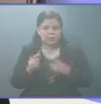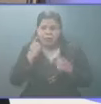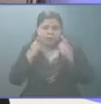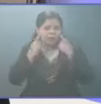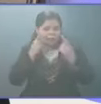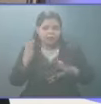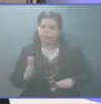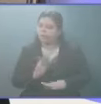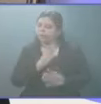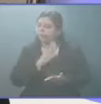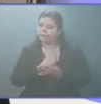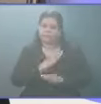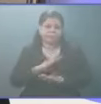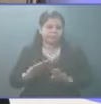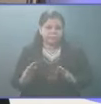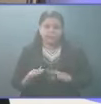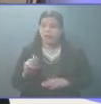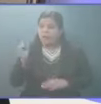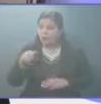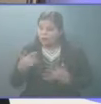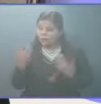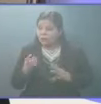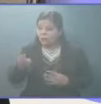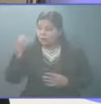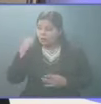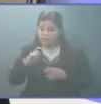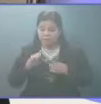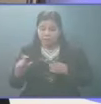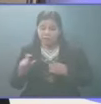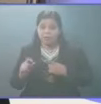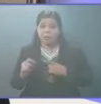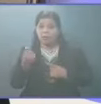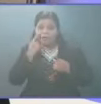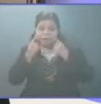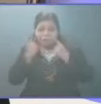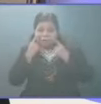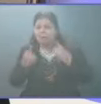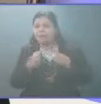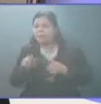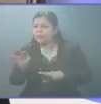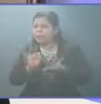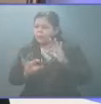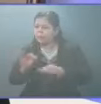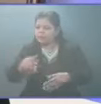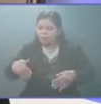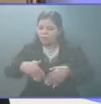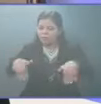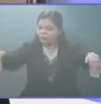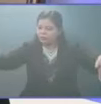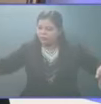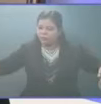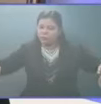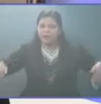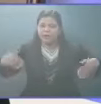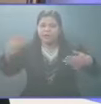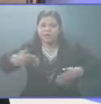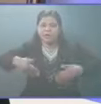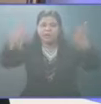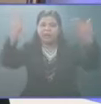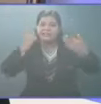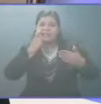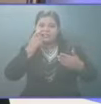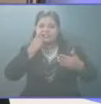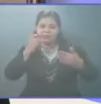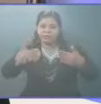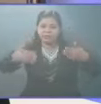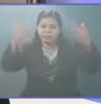visita. Ahorita la reactivamos la semana pasada, la visita con barreras. Hay una barrera, una pared de acrílico y la